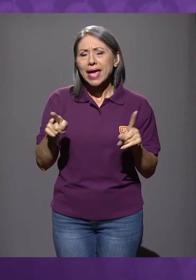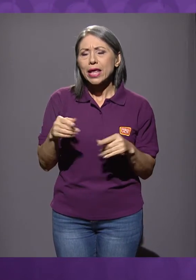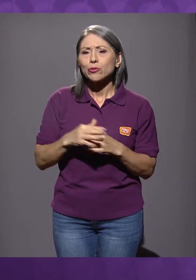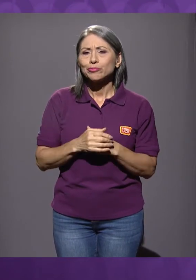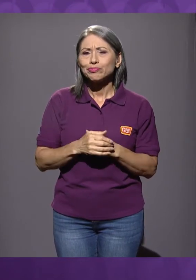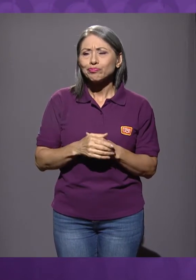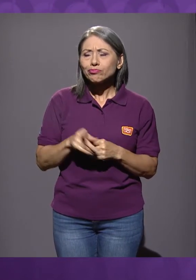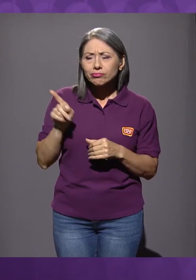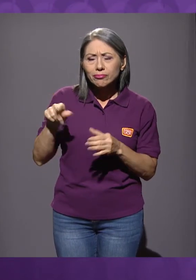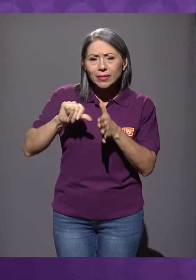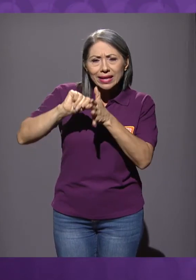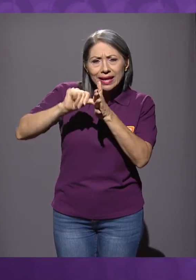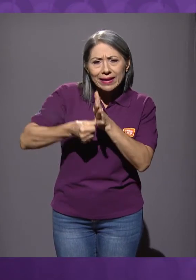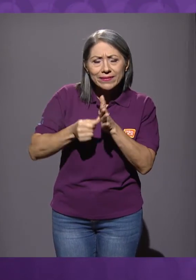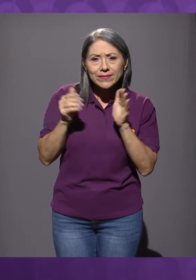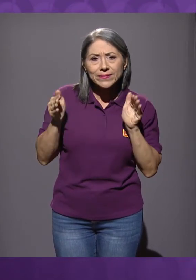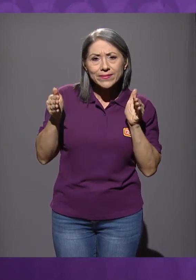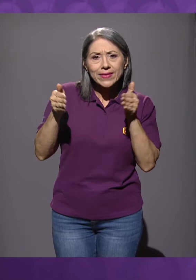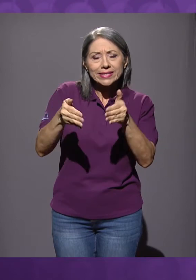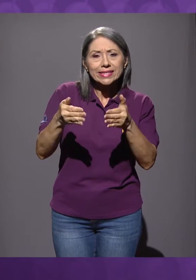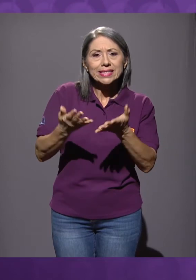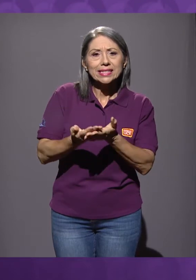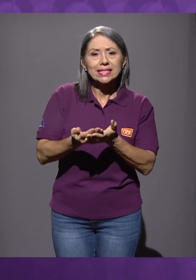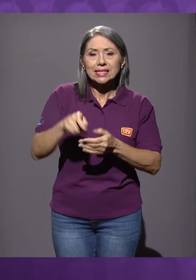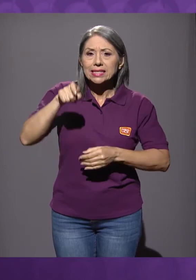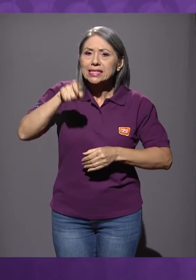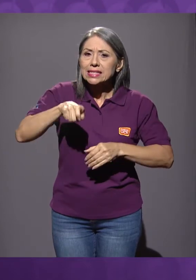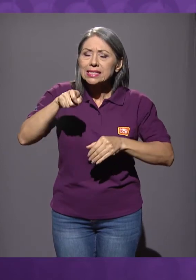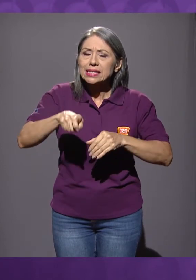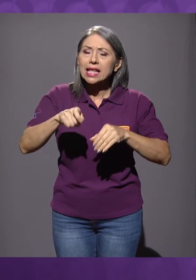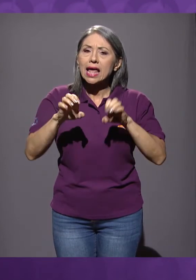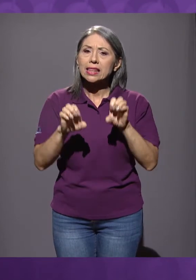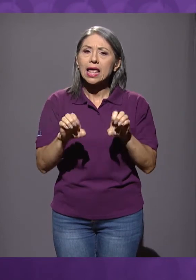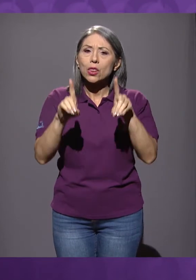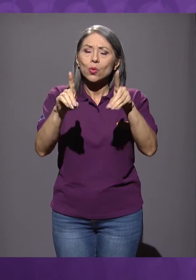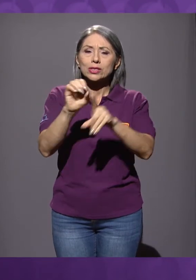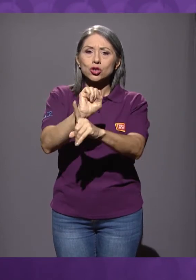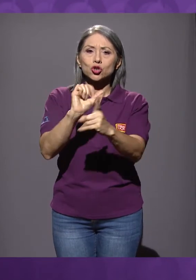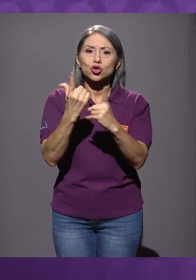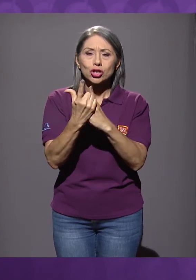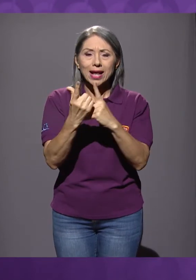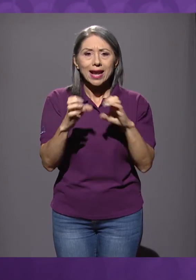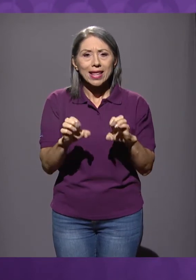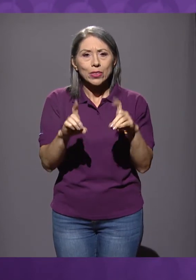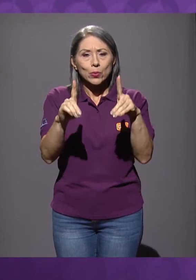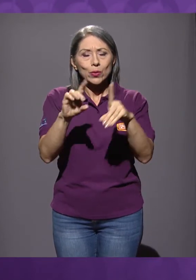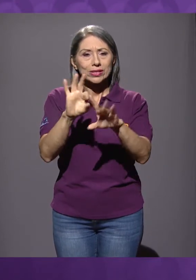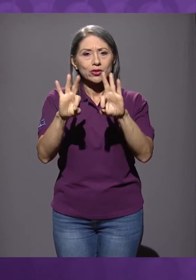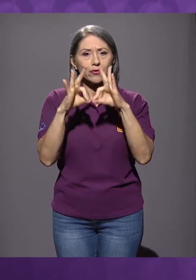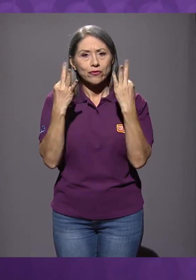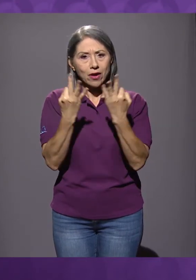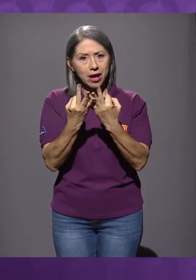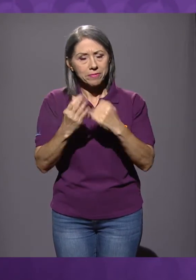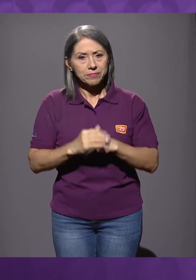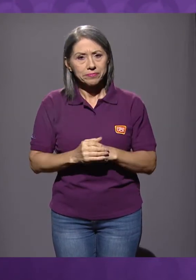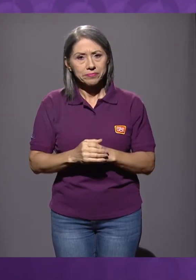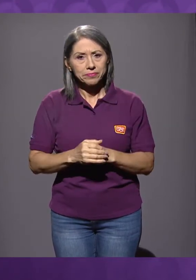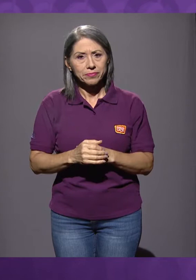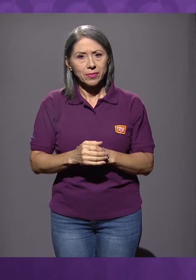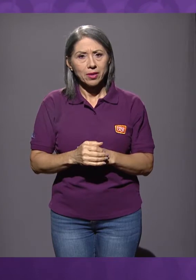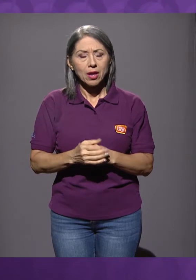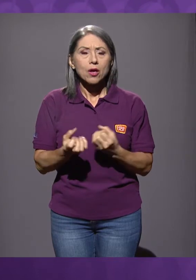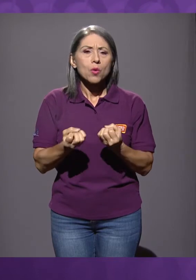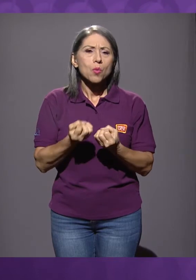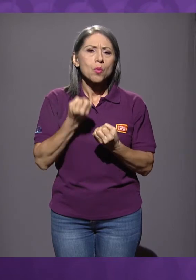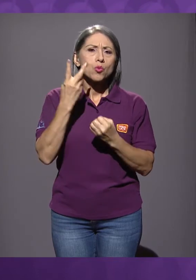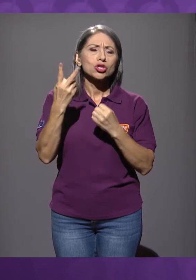Andrés planteaba de la necesidad como de educación social y familiar incluso, porque muchas